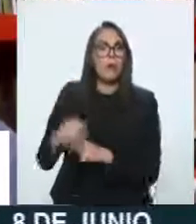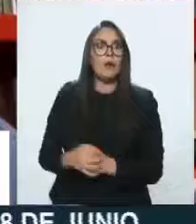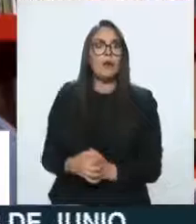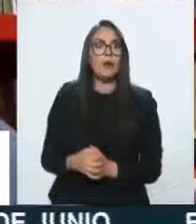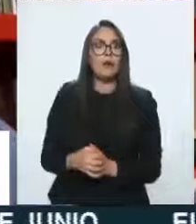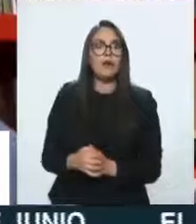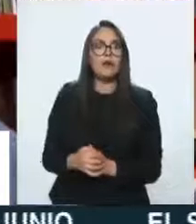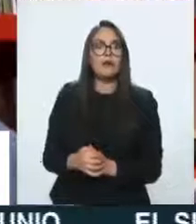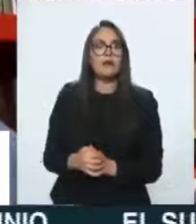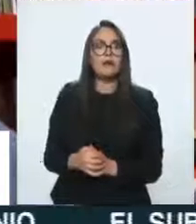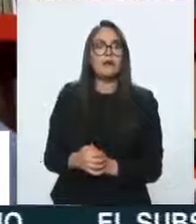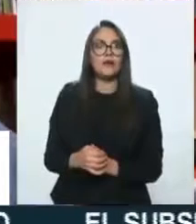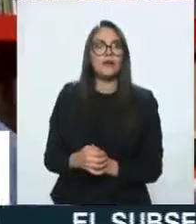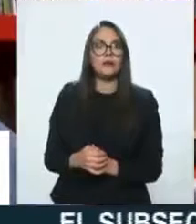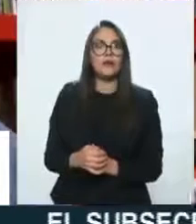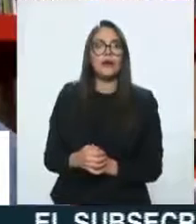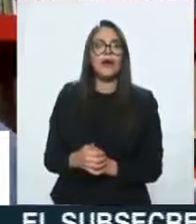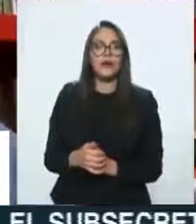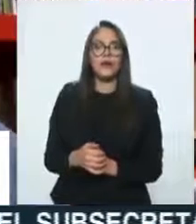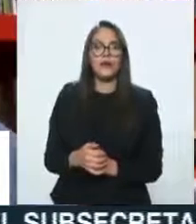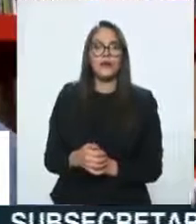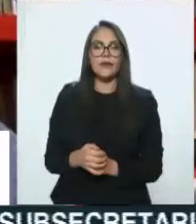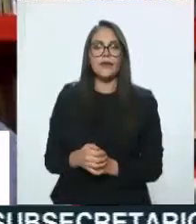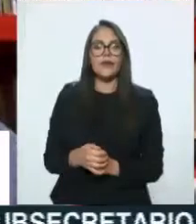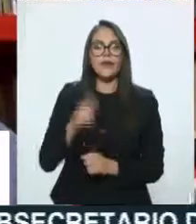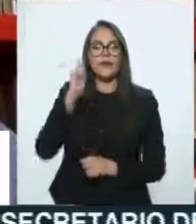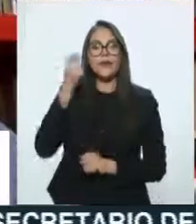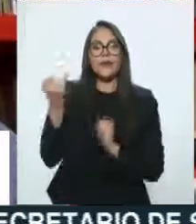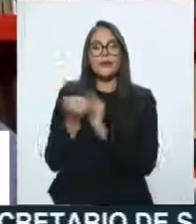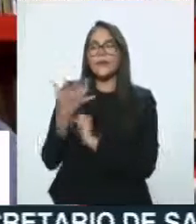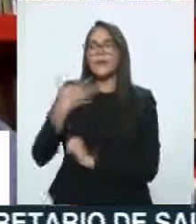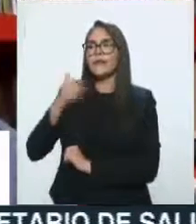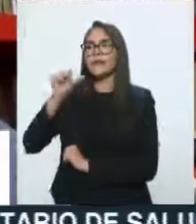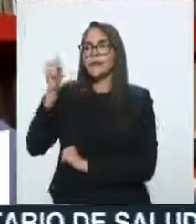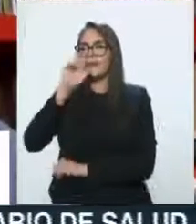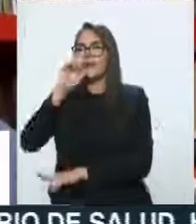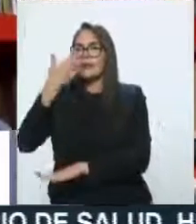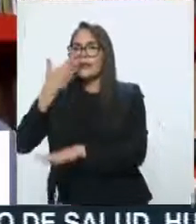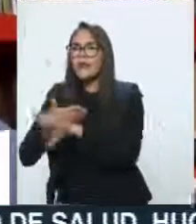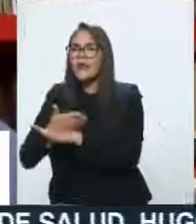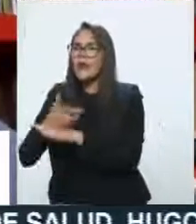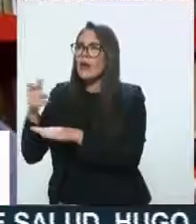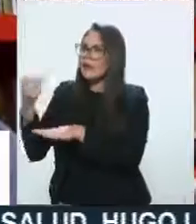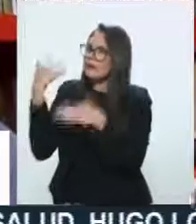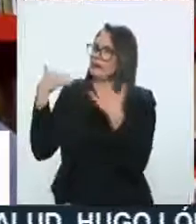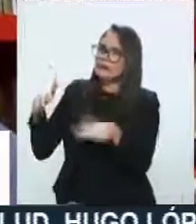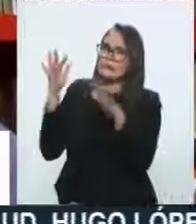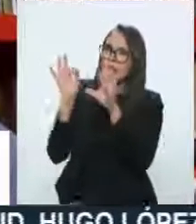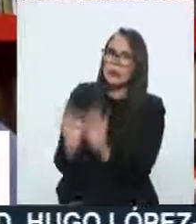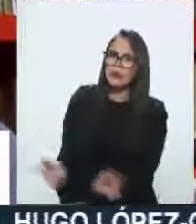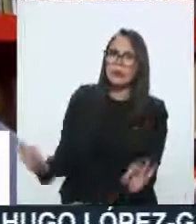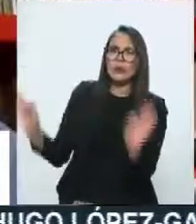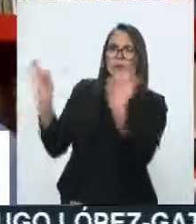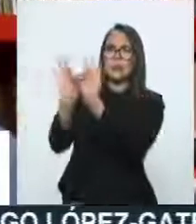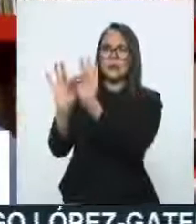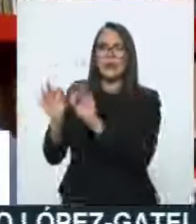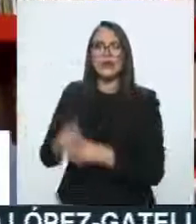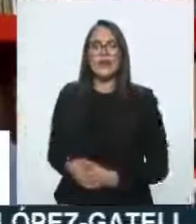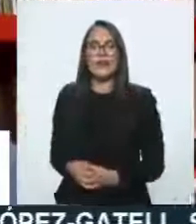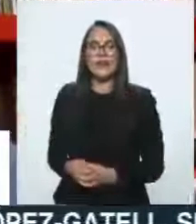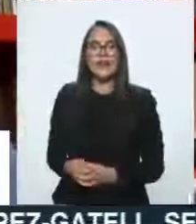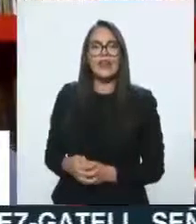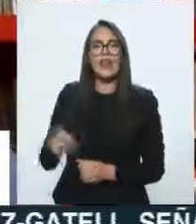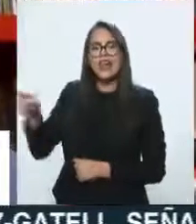decirlo ahí, Peña Nieto tiene una responsabilidad fundamental en